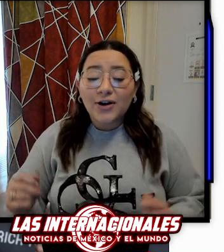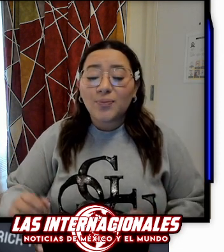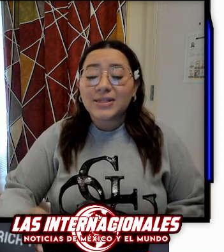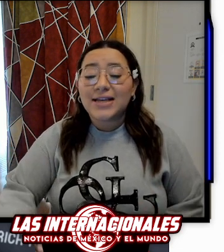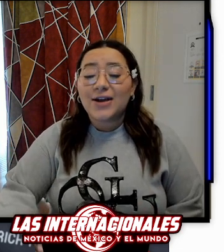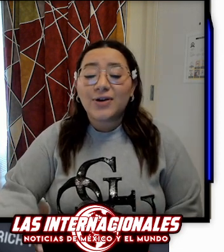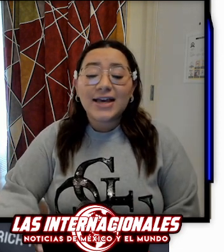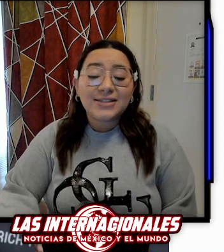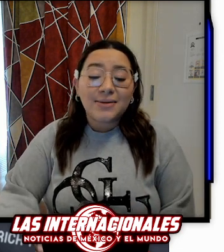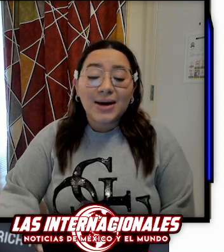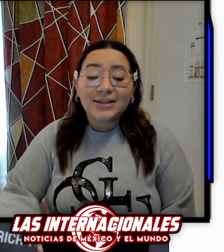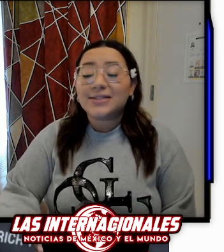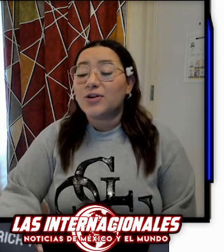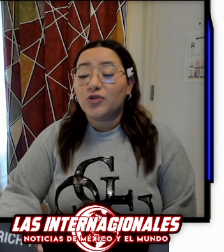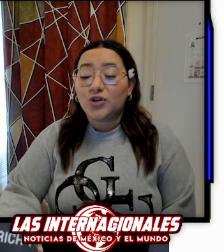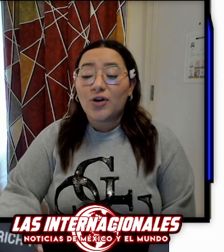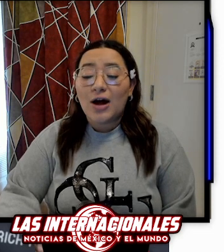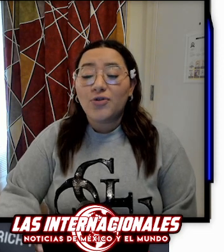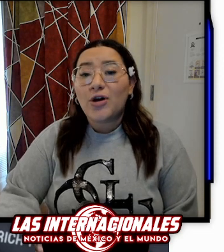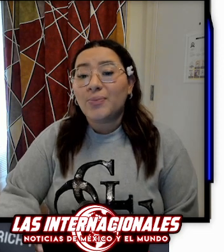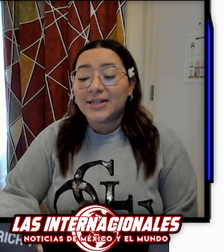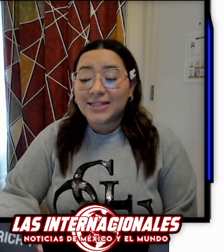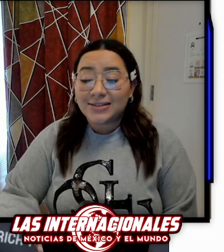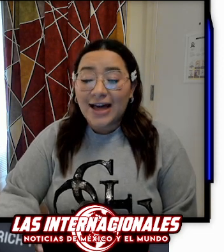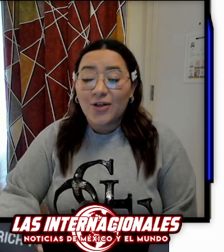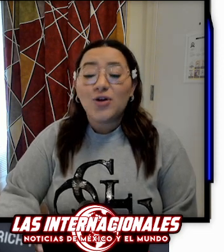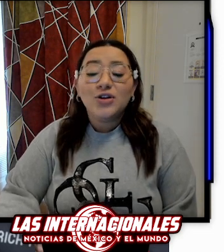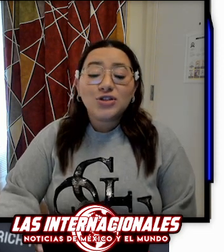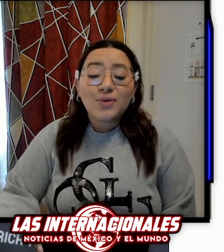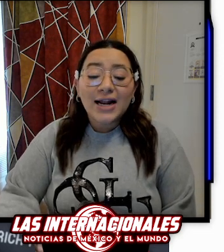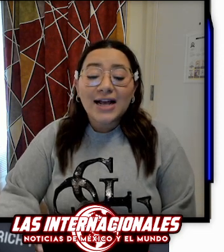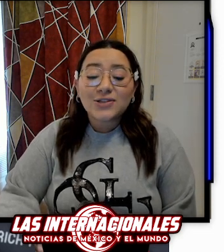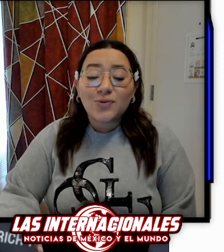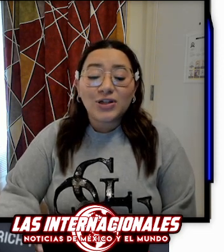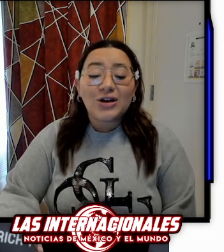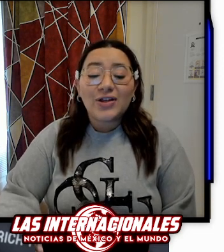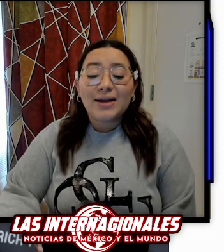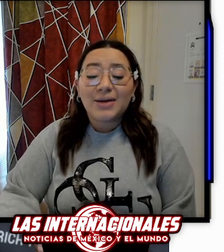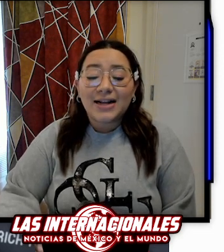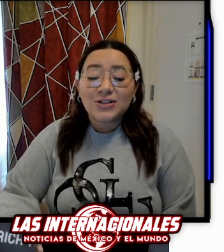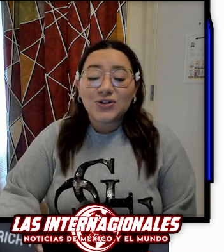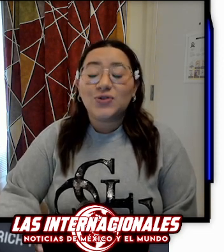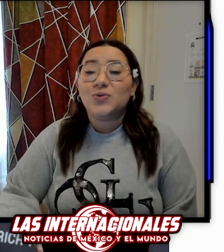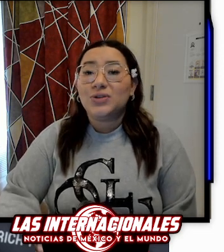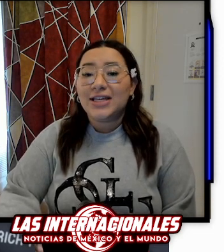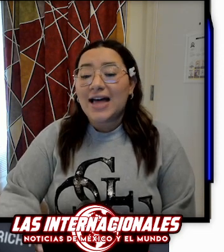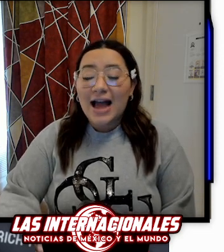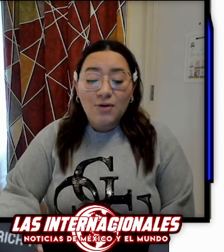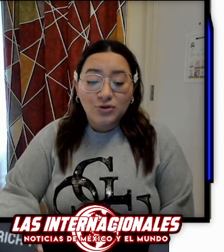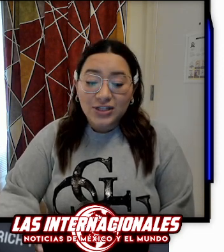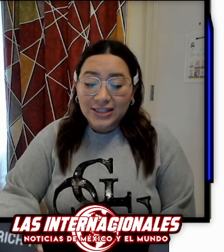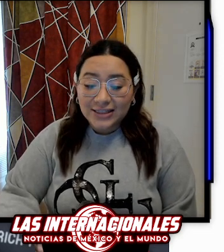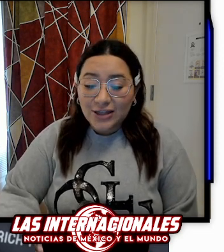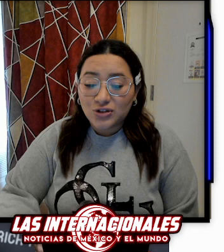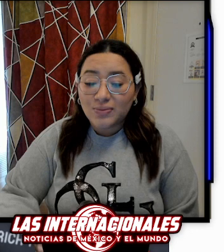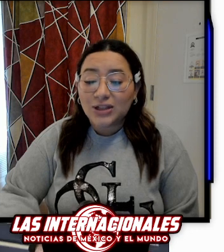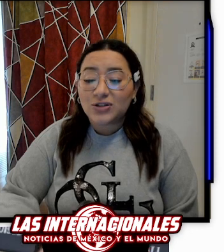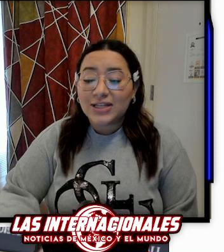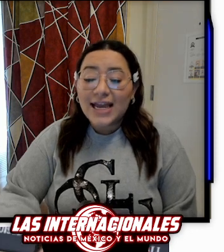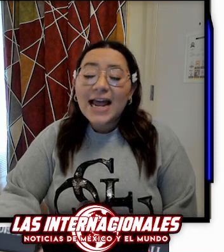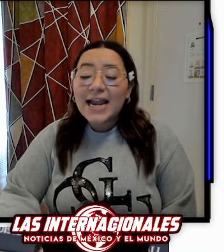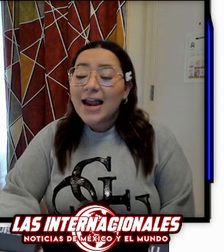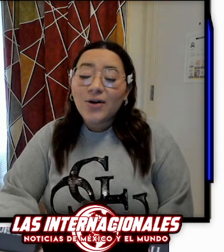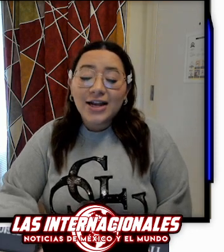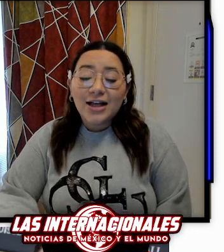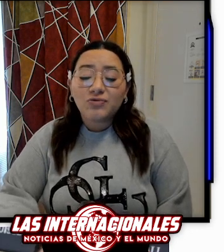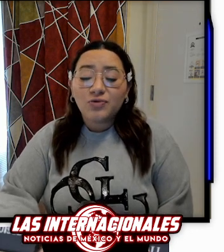de un barco pesquero que este martes encontró a un hombre sentado sobre el casco volteado de la embarcación hundida a unos 72 metros